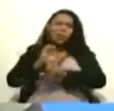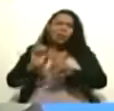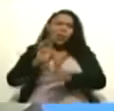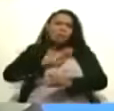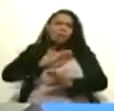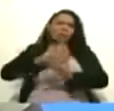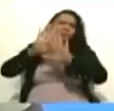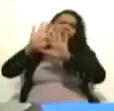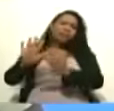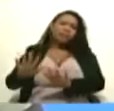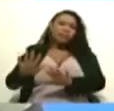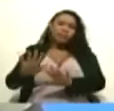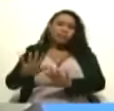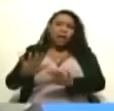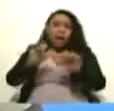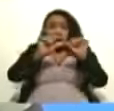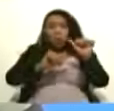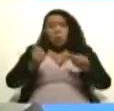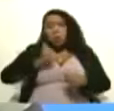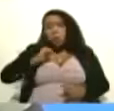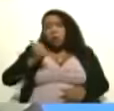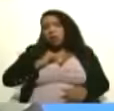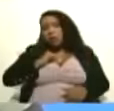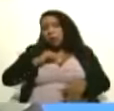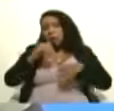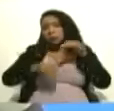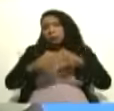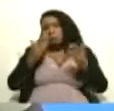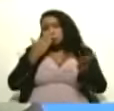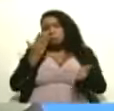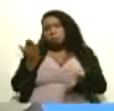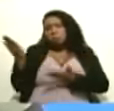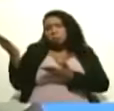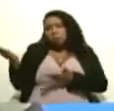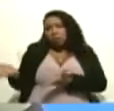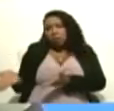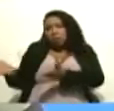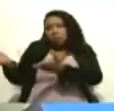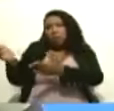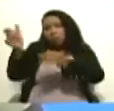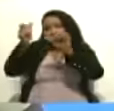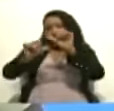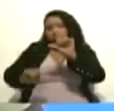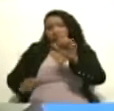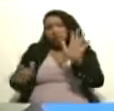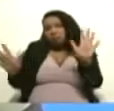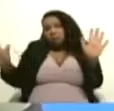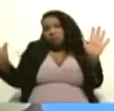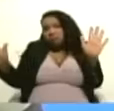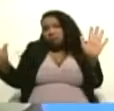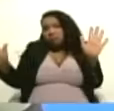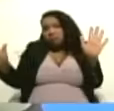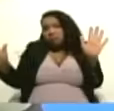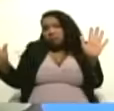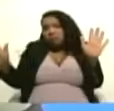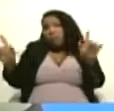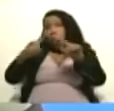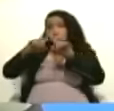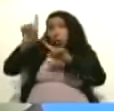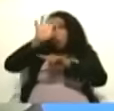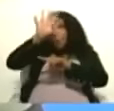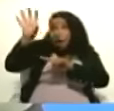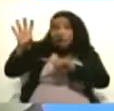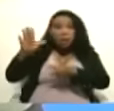resultado de cualquier elección a lo largo de la historia A diferencia de otros países porque en otros países ni siquiera pueden dar